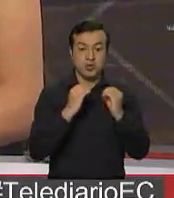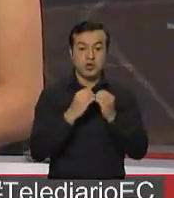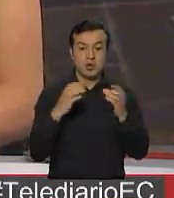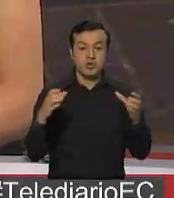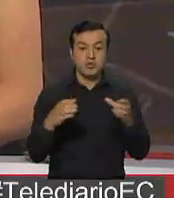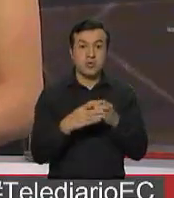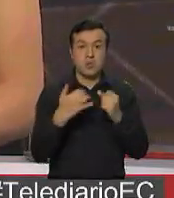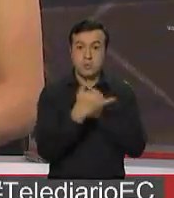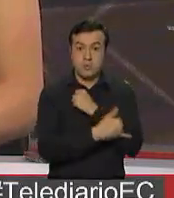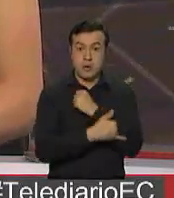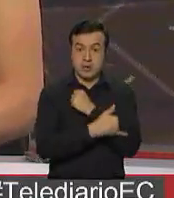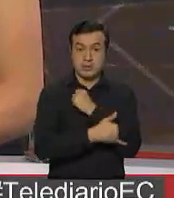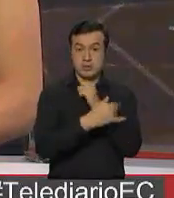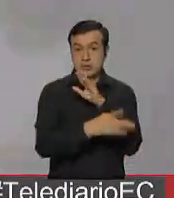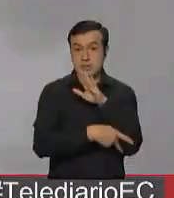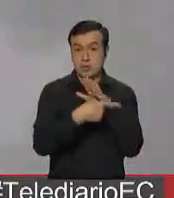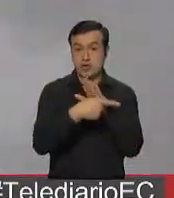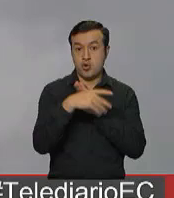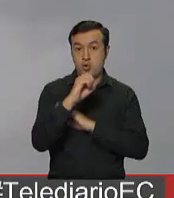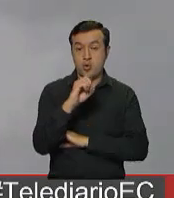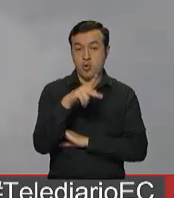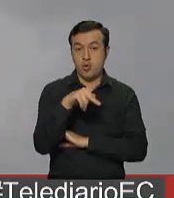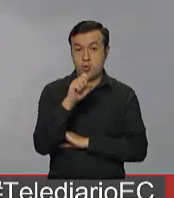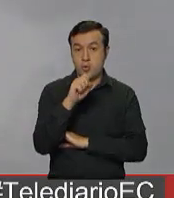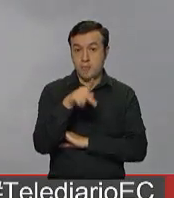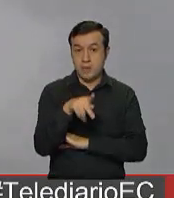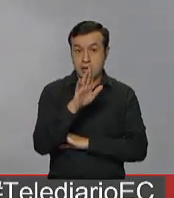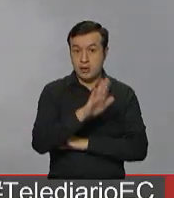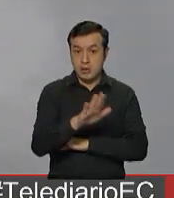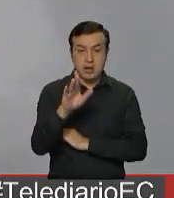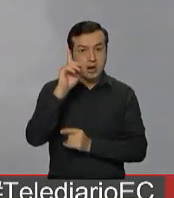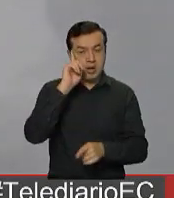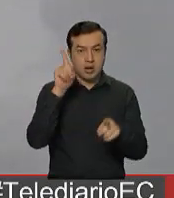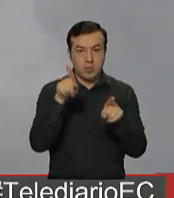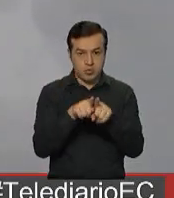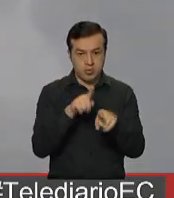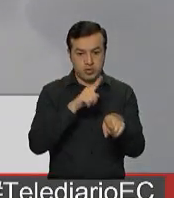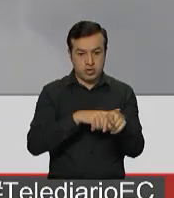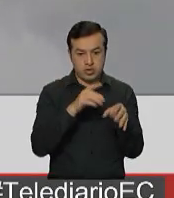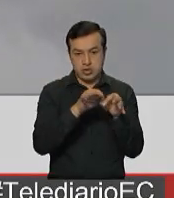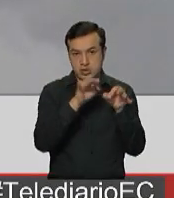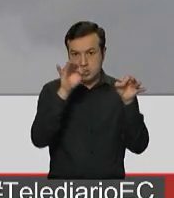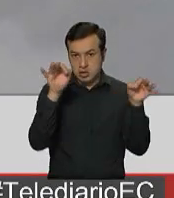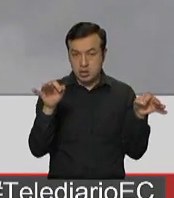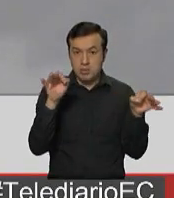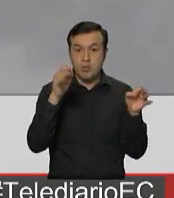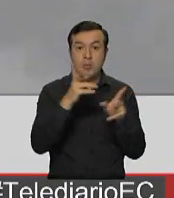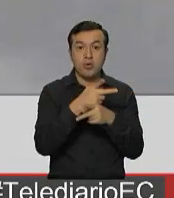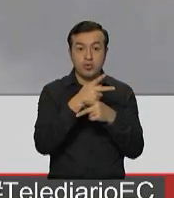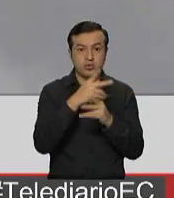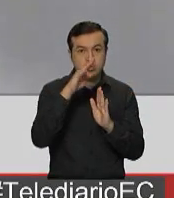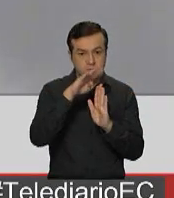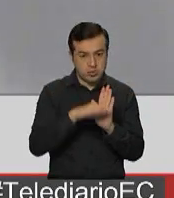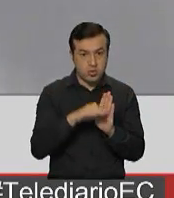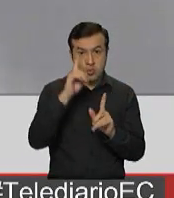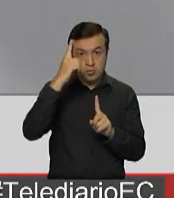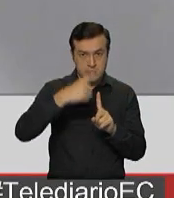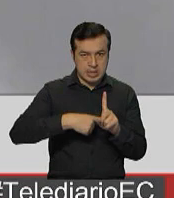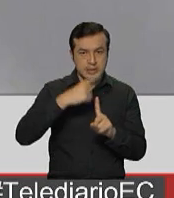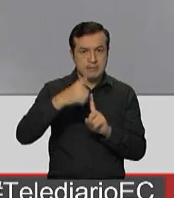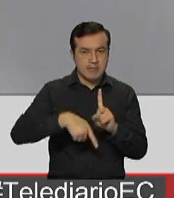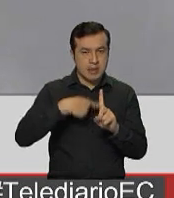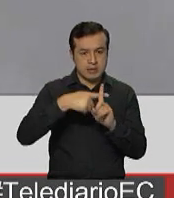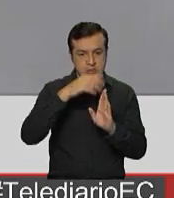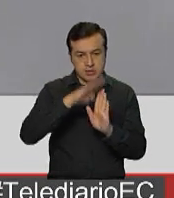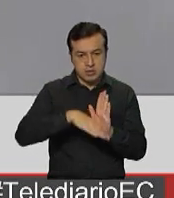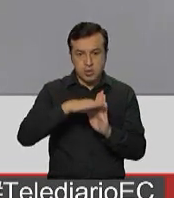Países Exportadores de Petróleo, OPEP, y sus principales aliados acordaron extender su acuerdo de recorte a la producción durante un mes adicional